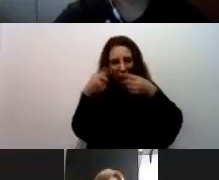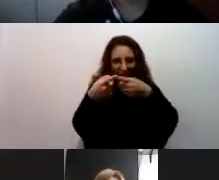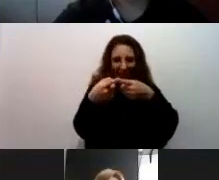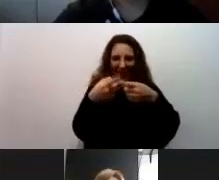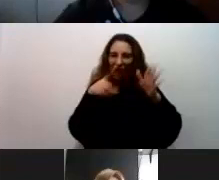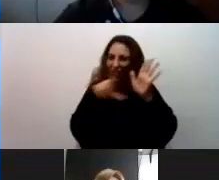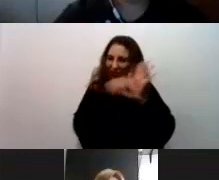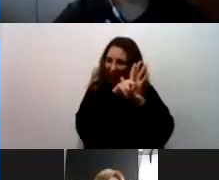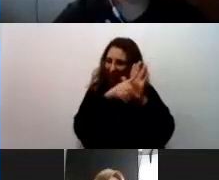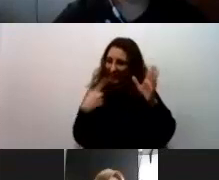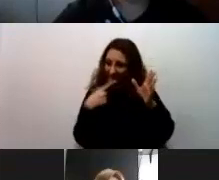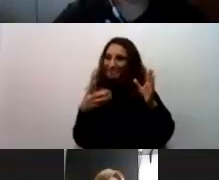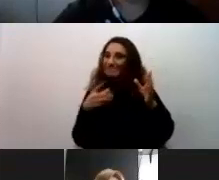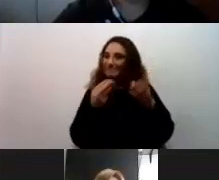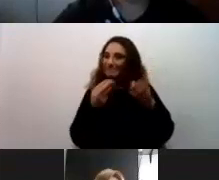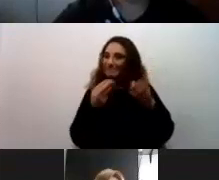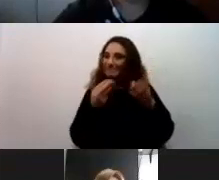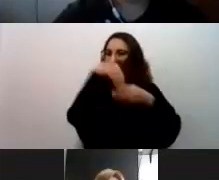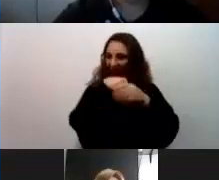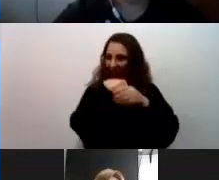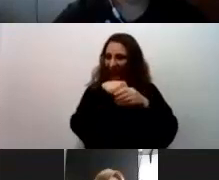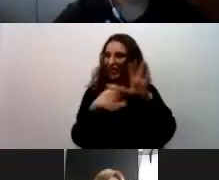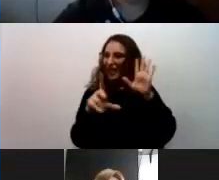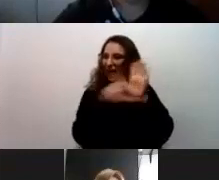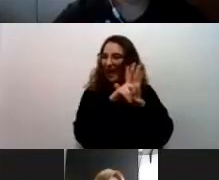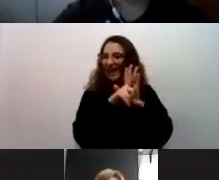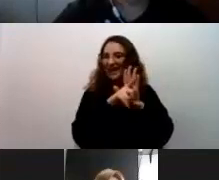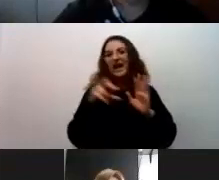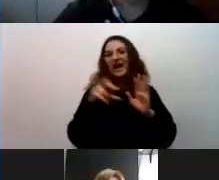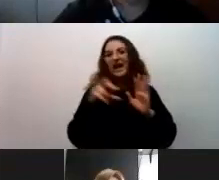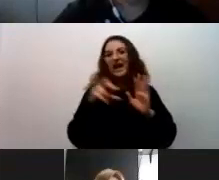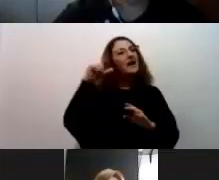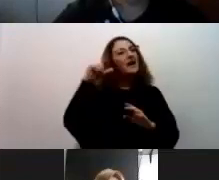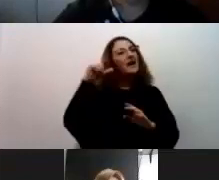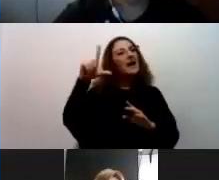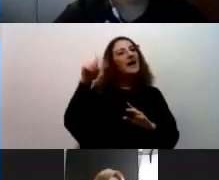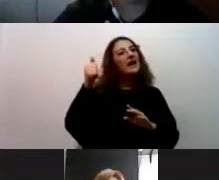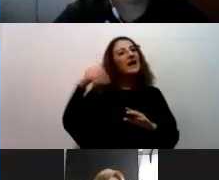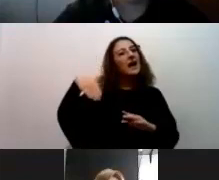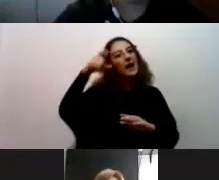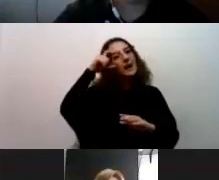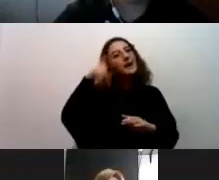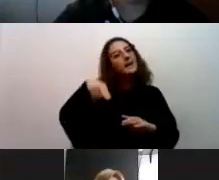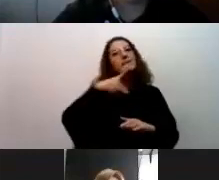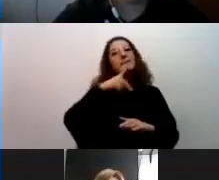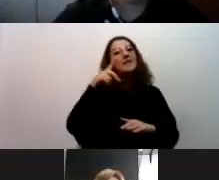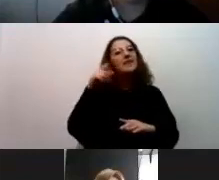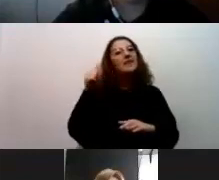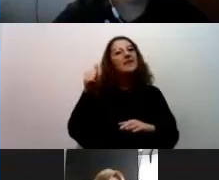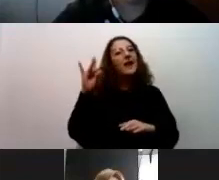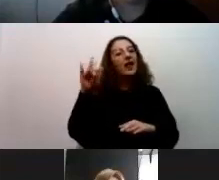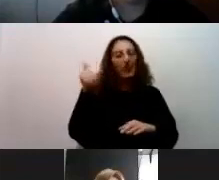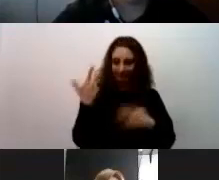son parte integrante de la ley reglamentada y tienen la misma validez y eficacia que ella,